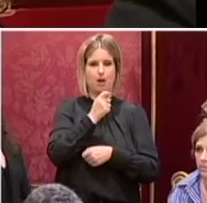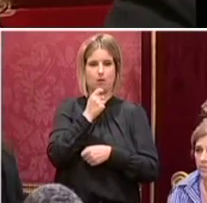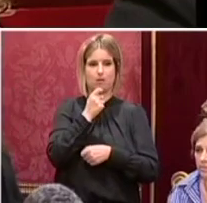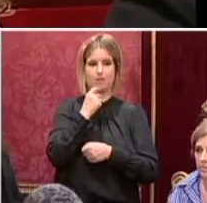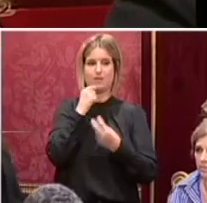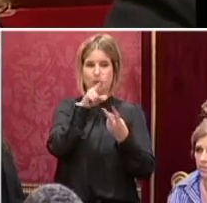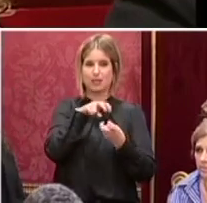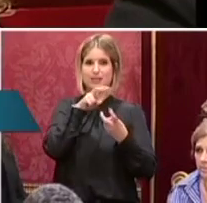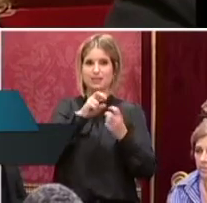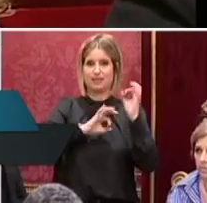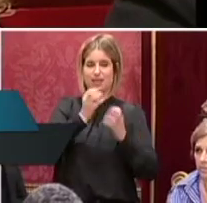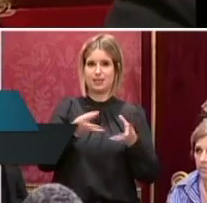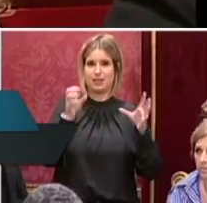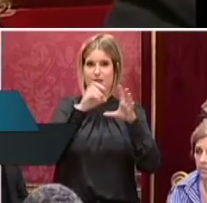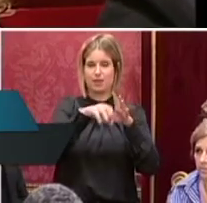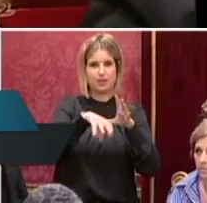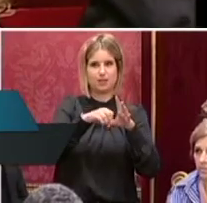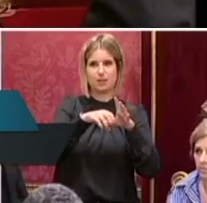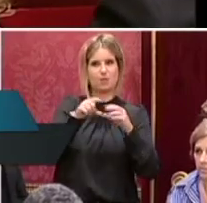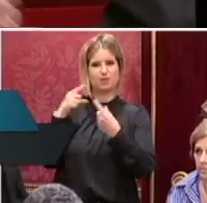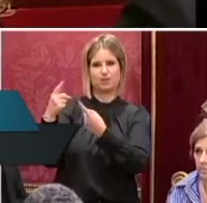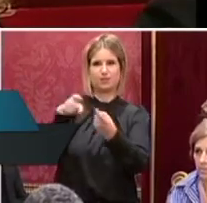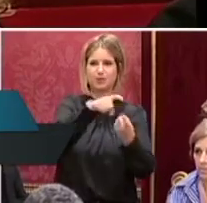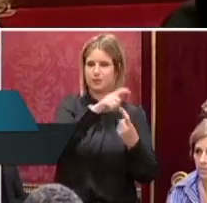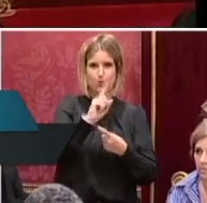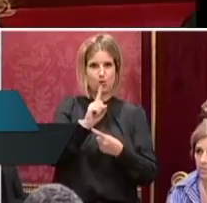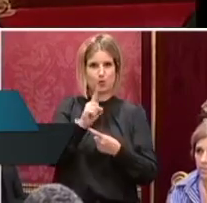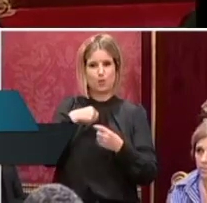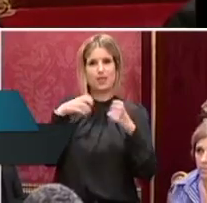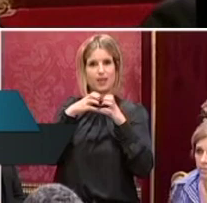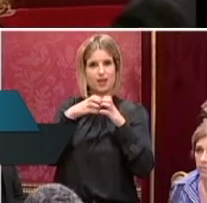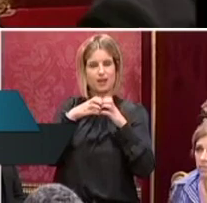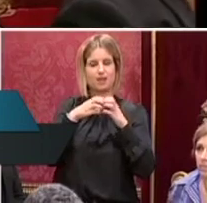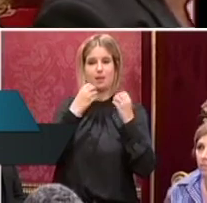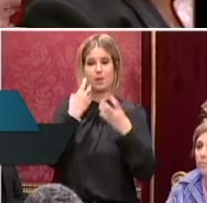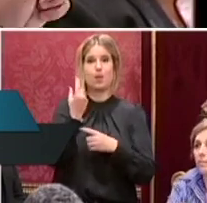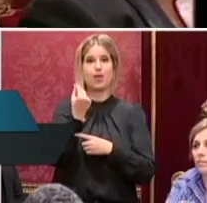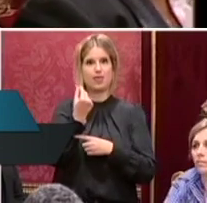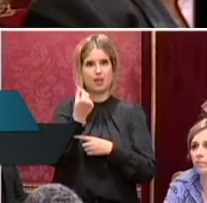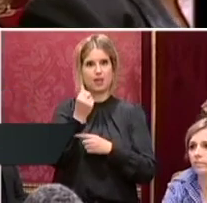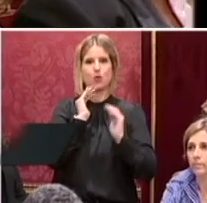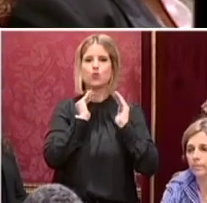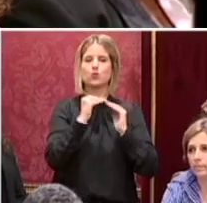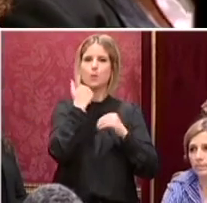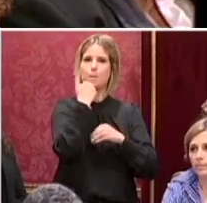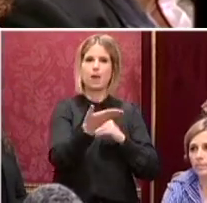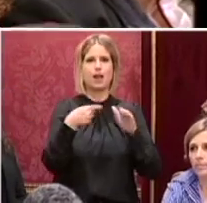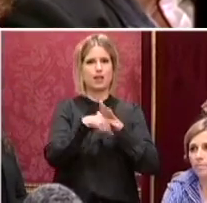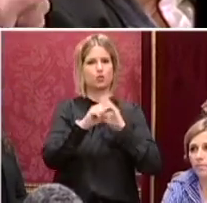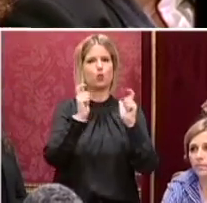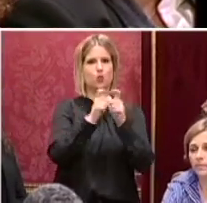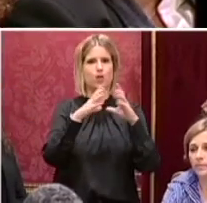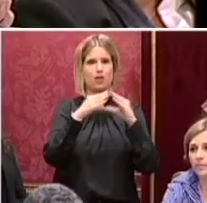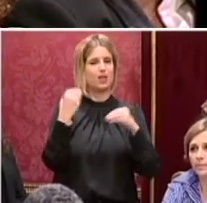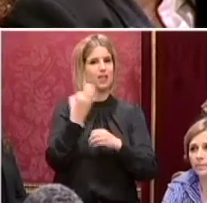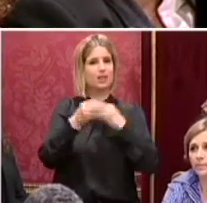tasa de vertedero en lugar de que revierta a la ciudadanía, en lugar de que revierta a Granada, que ese dinero tape los agujeros de su mala gestión en la Junta de Andalucía. Lo